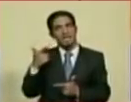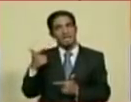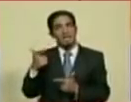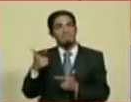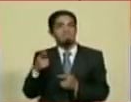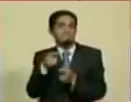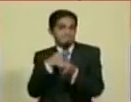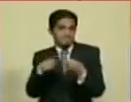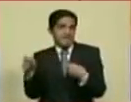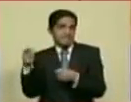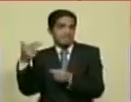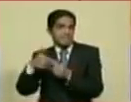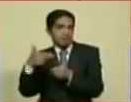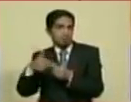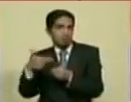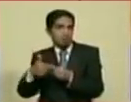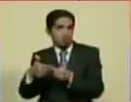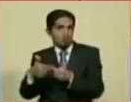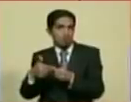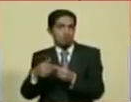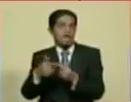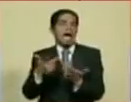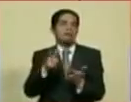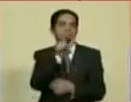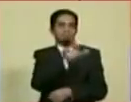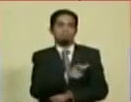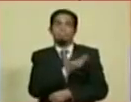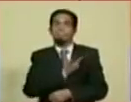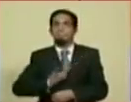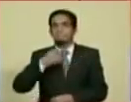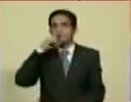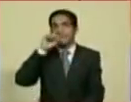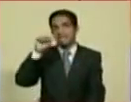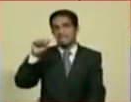ha decidido que